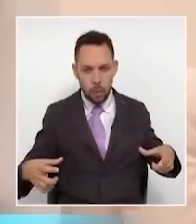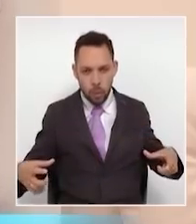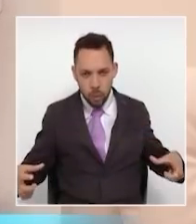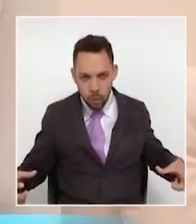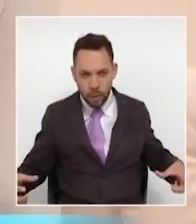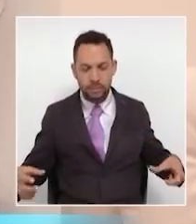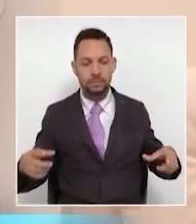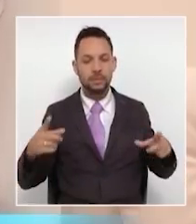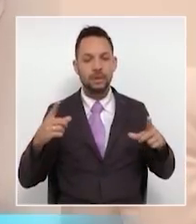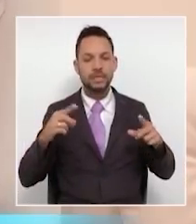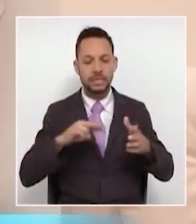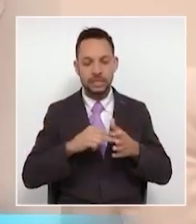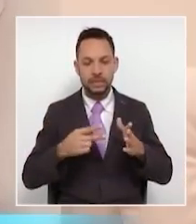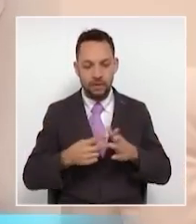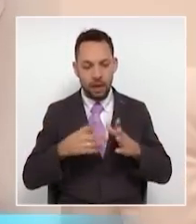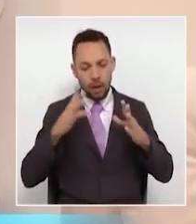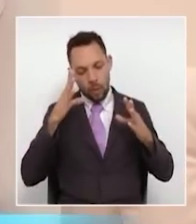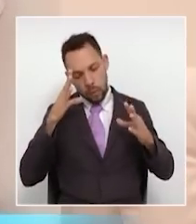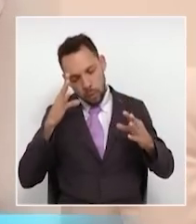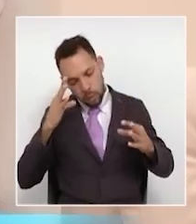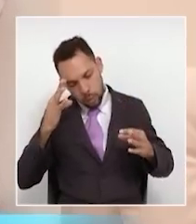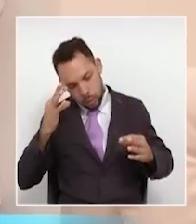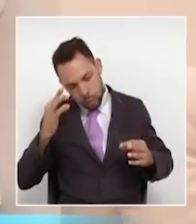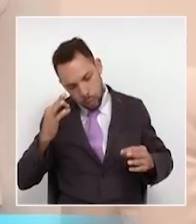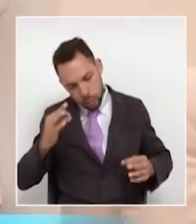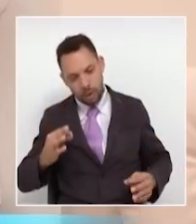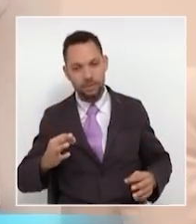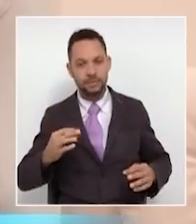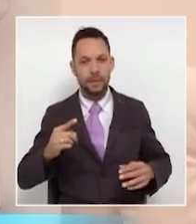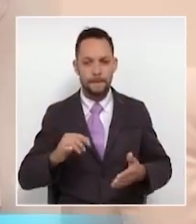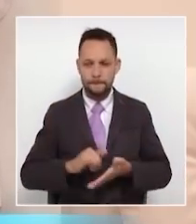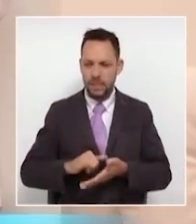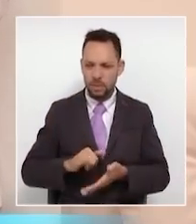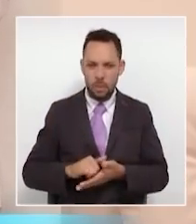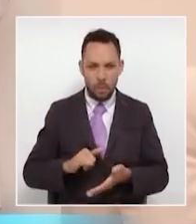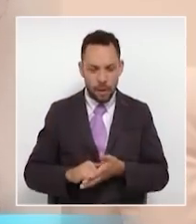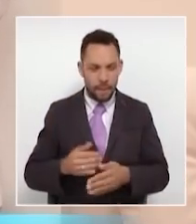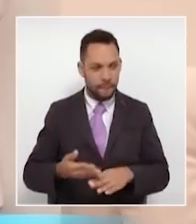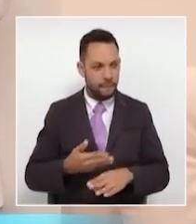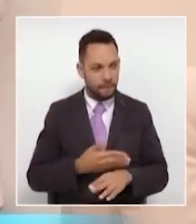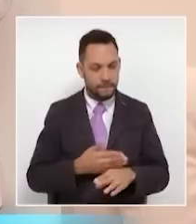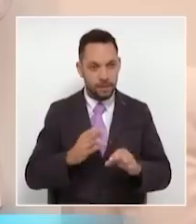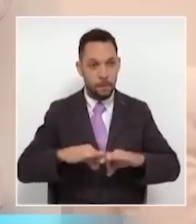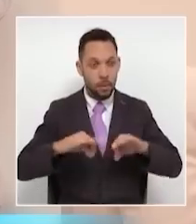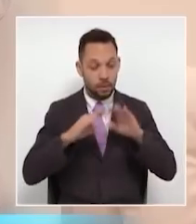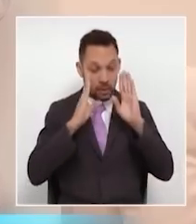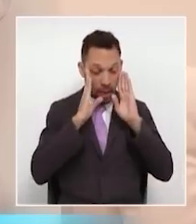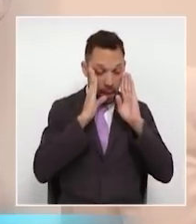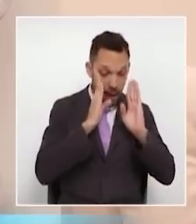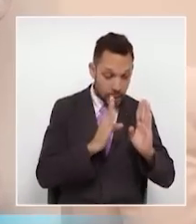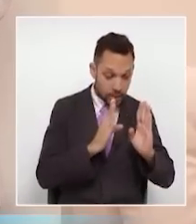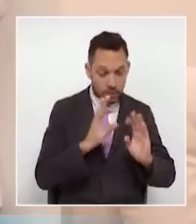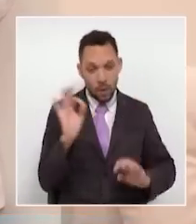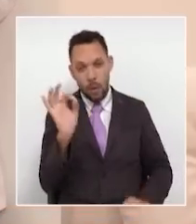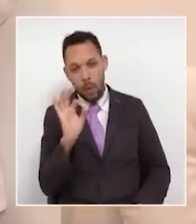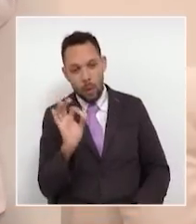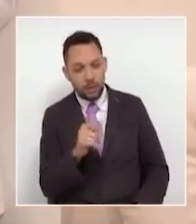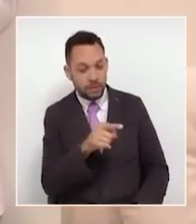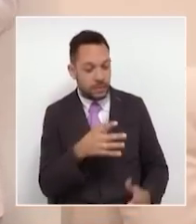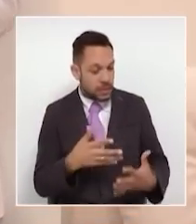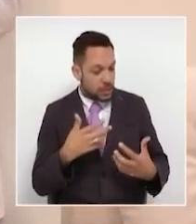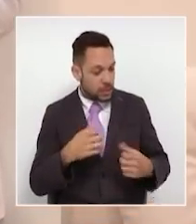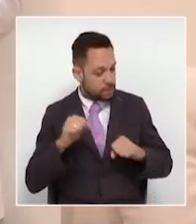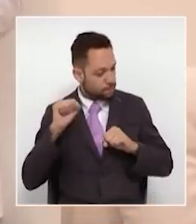somnolencia en este caso en podría ser en déficit de atención a una persona que quieran mejorar su